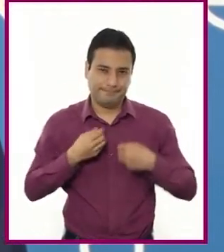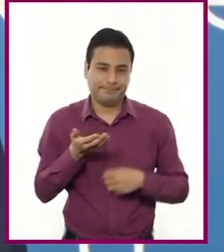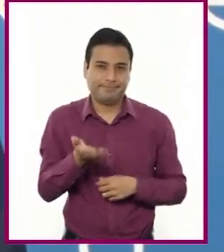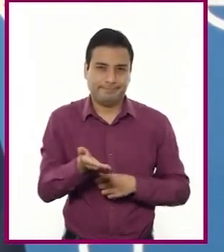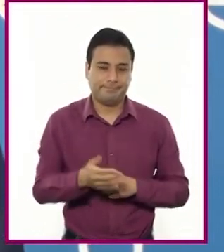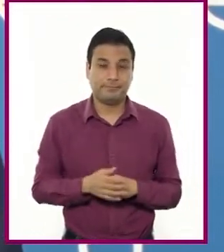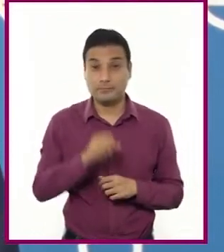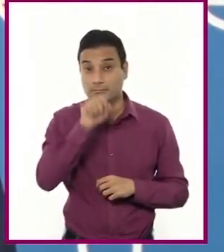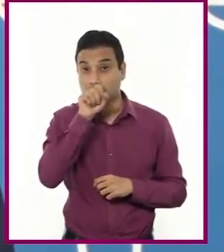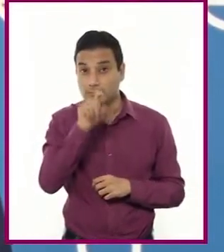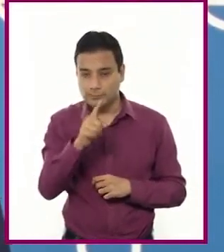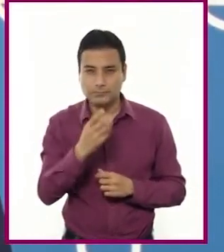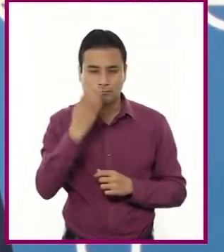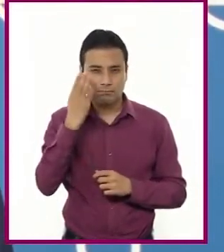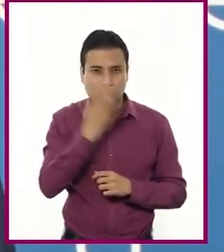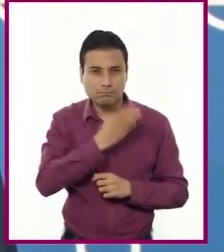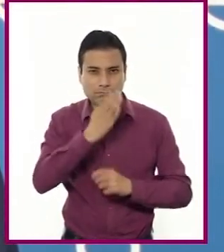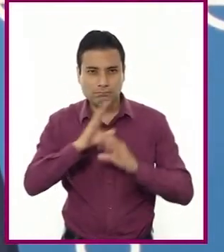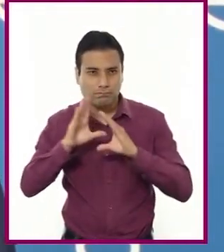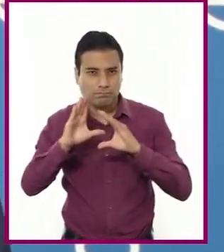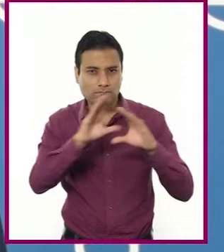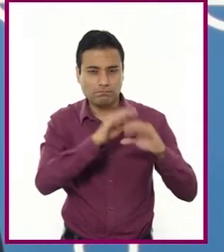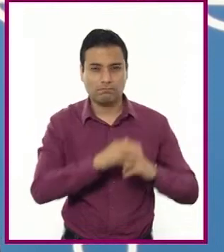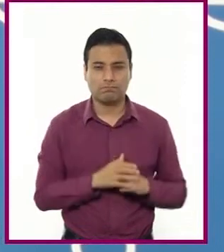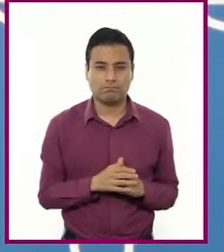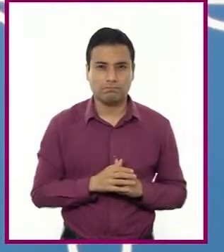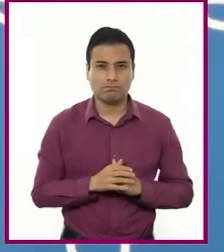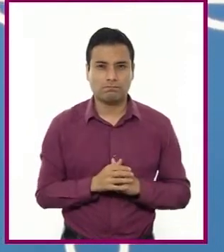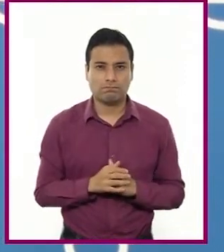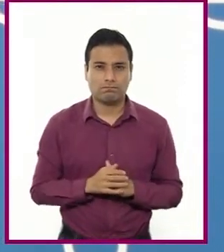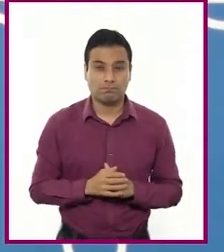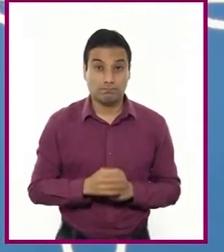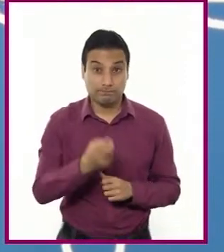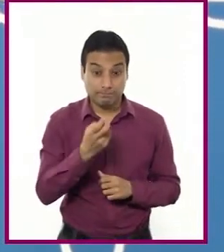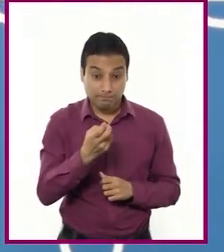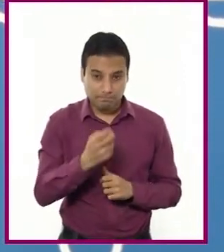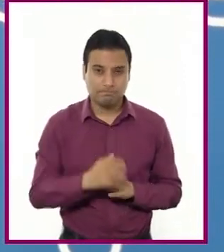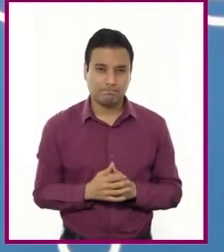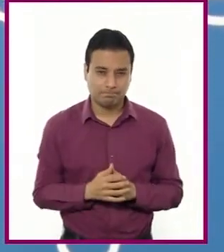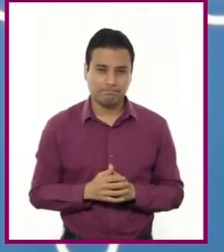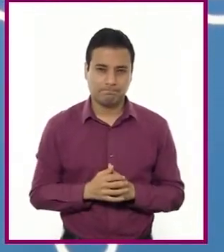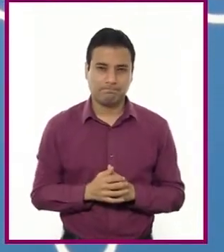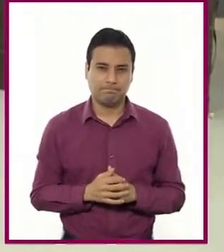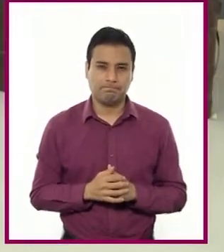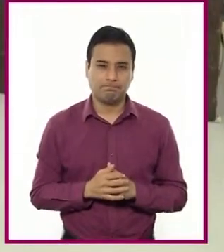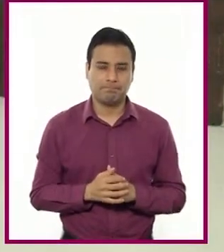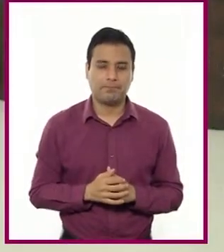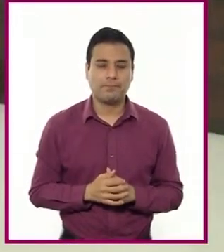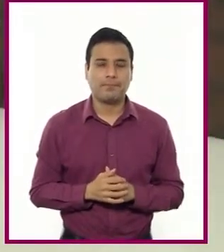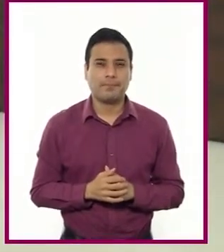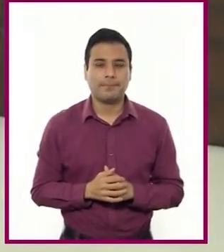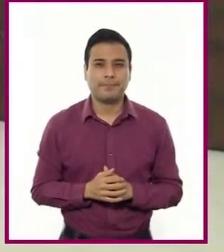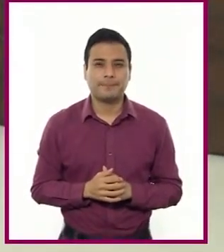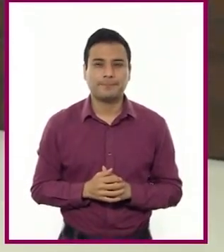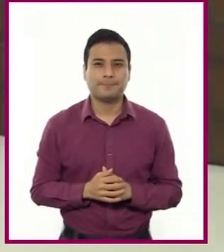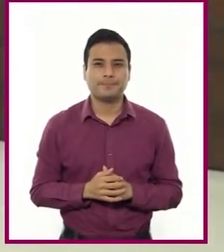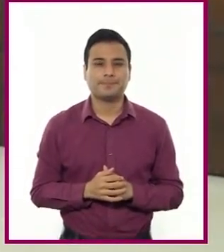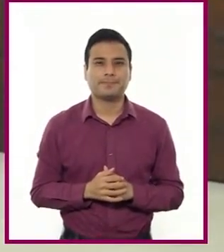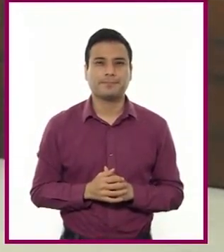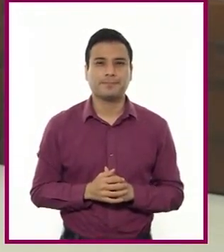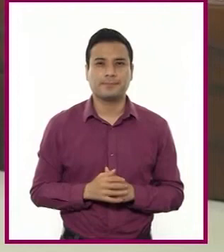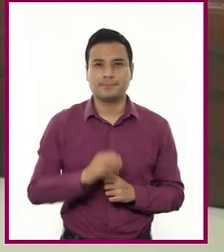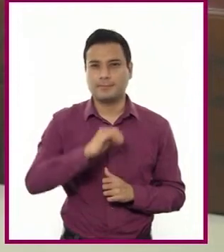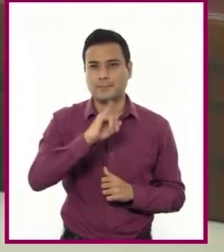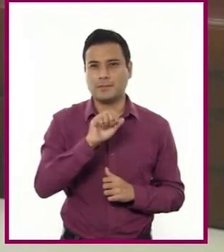el proceso de evangelización, convirtiéndose en un símbolo de la misión ya consumada. Como lo define